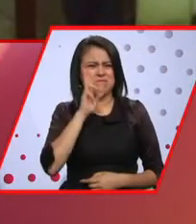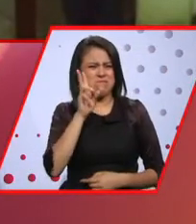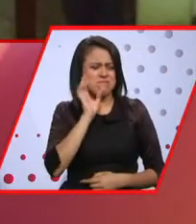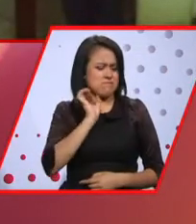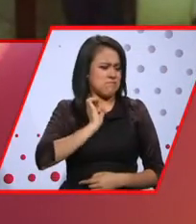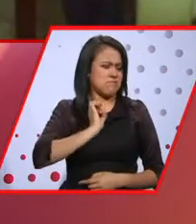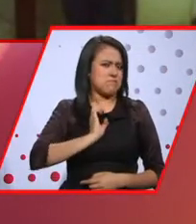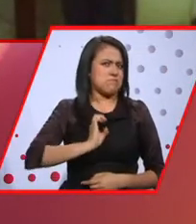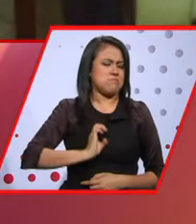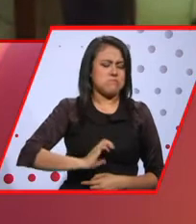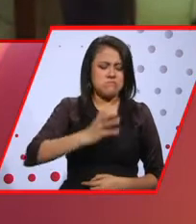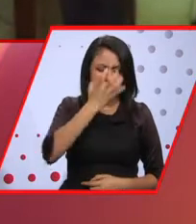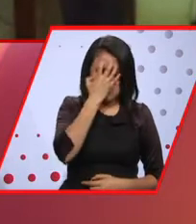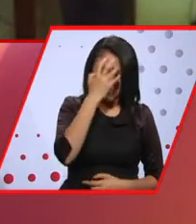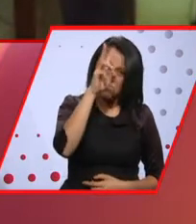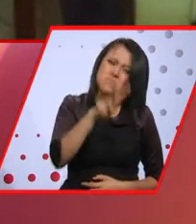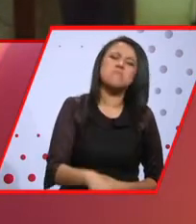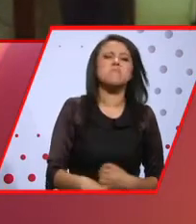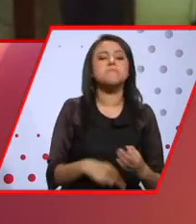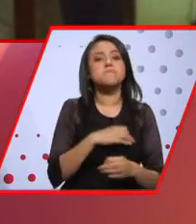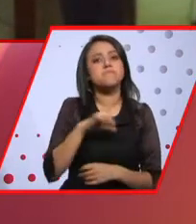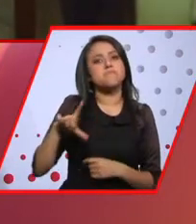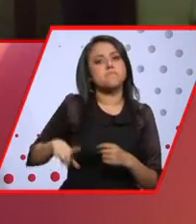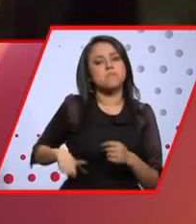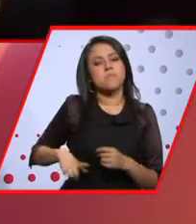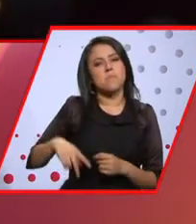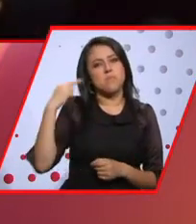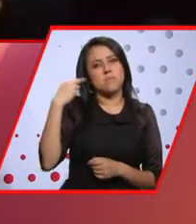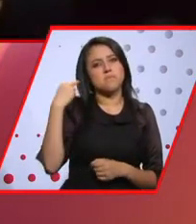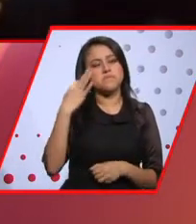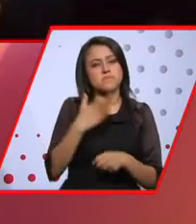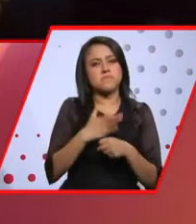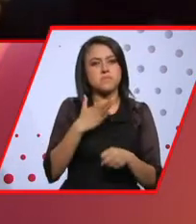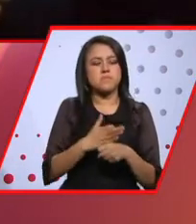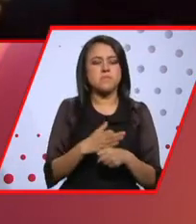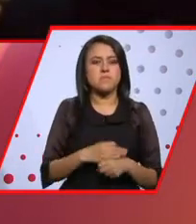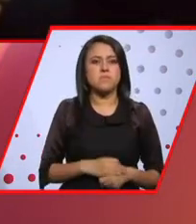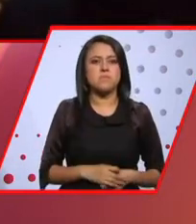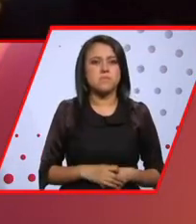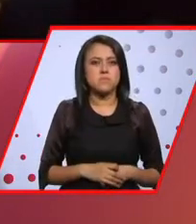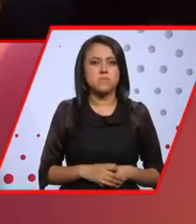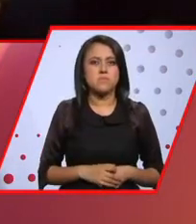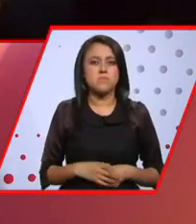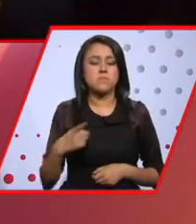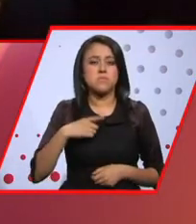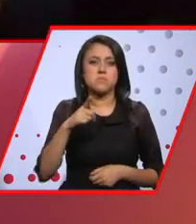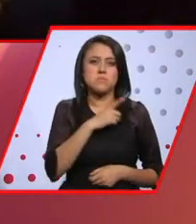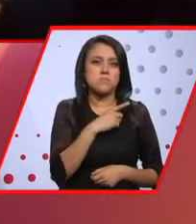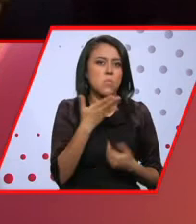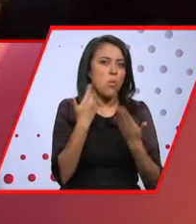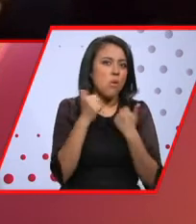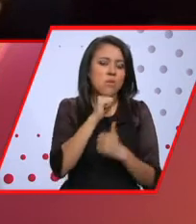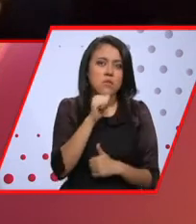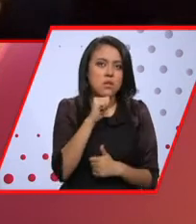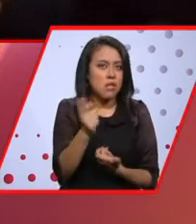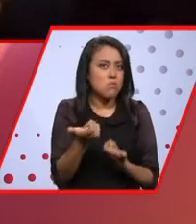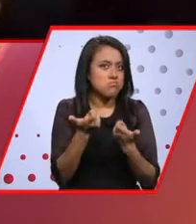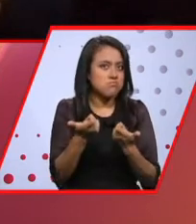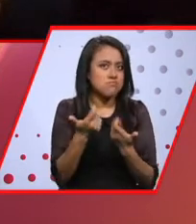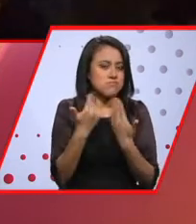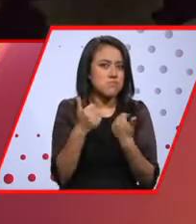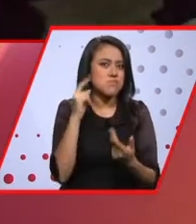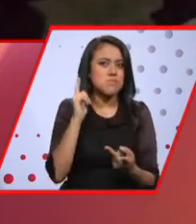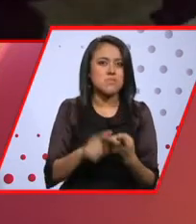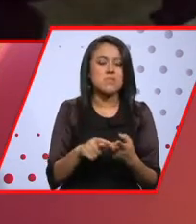¡Qué pena al gobierno del estado de Veracruz que está ahora, actualmente, que tengan que administrar con nada de dinero, alcaldes